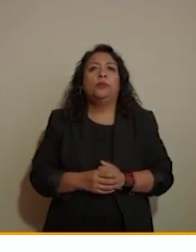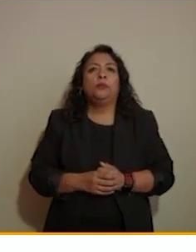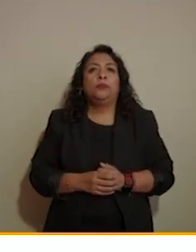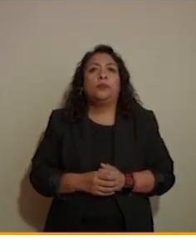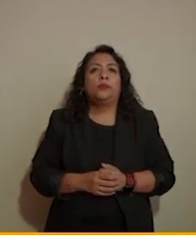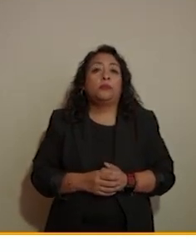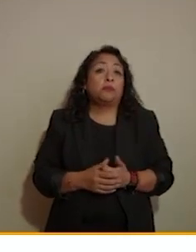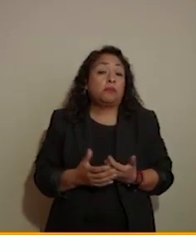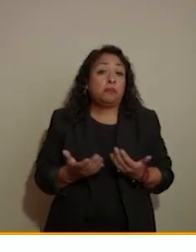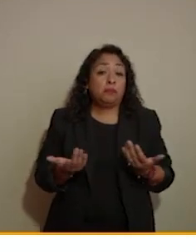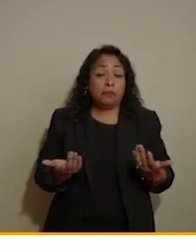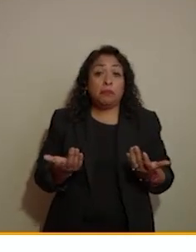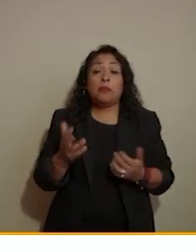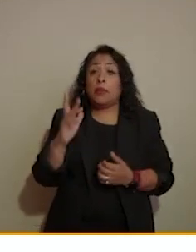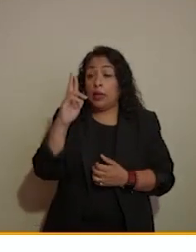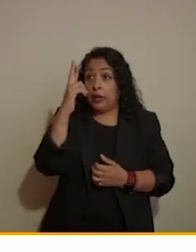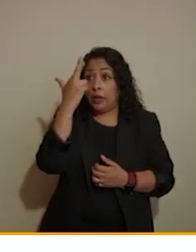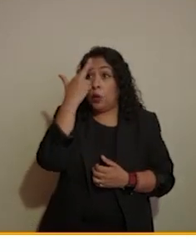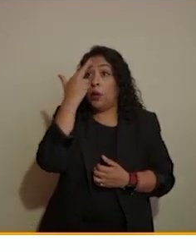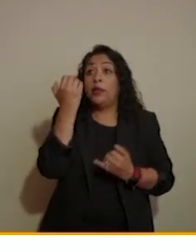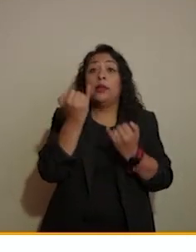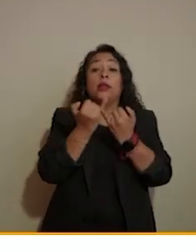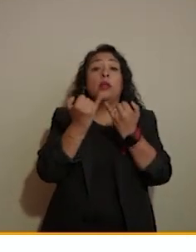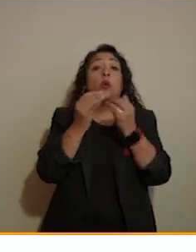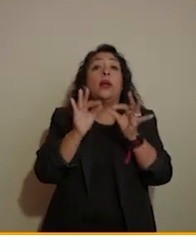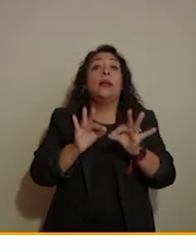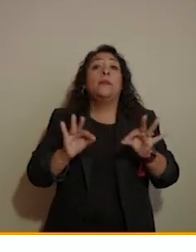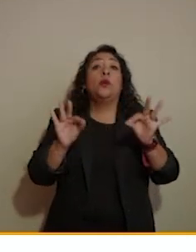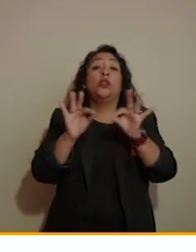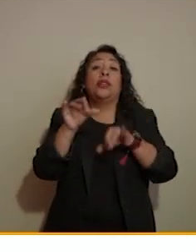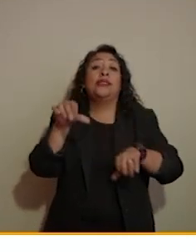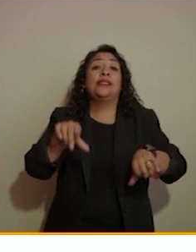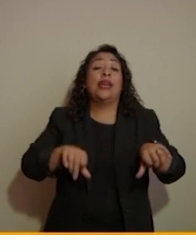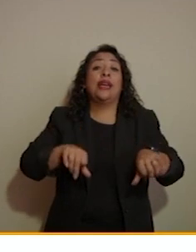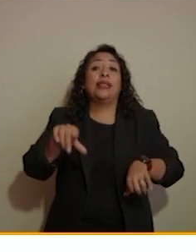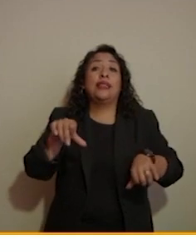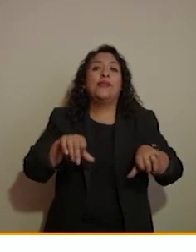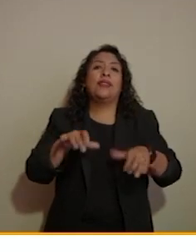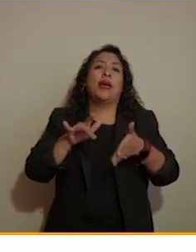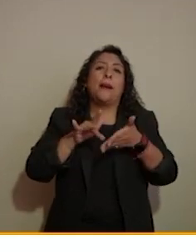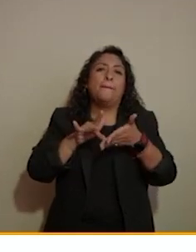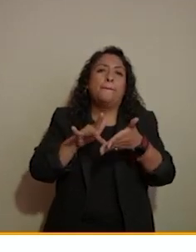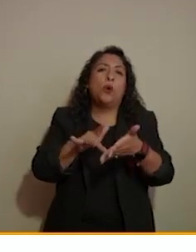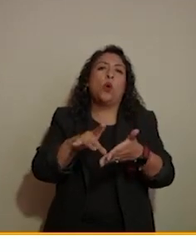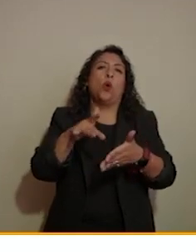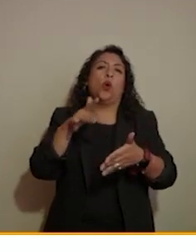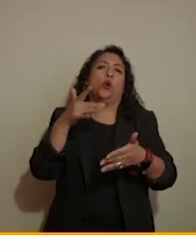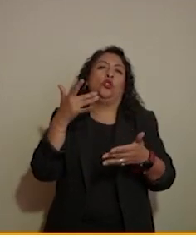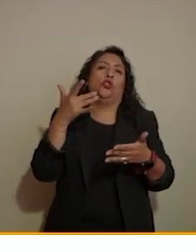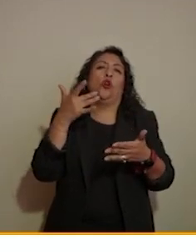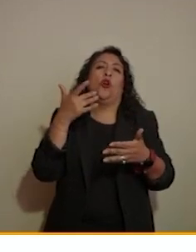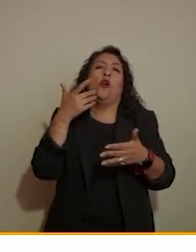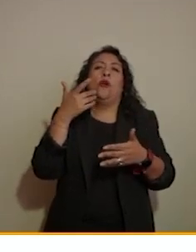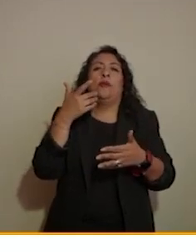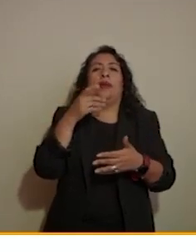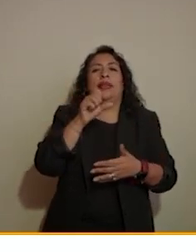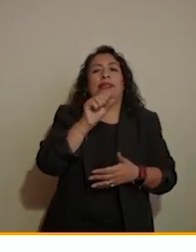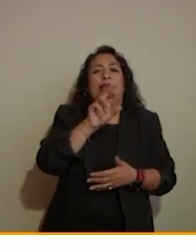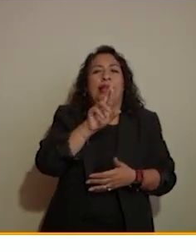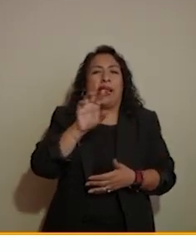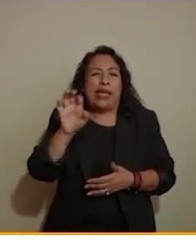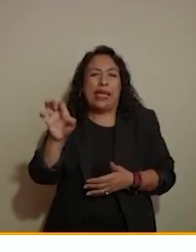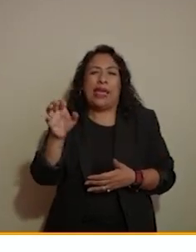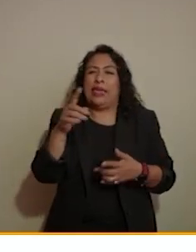Y bueno, pues recordar también la importancia de las actividades de filantropía, de responsabilidad social